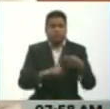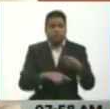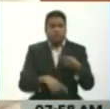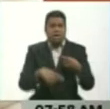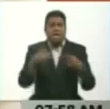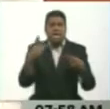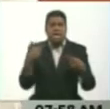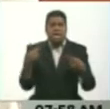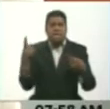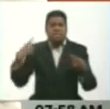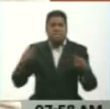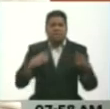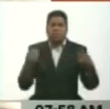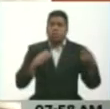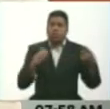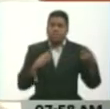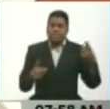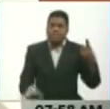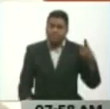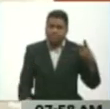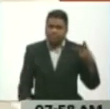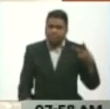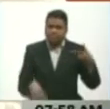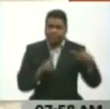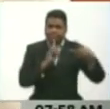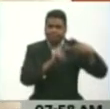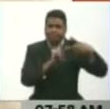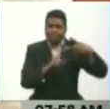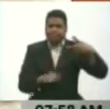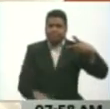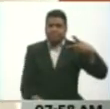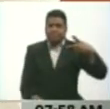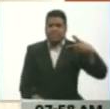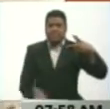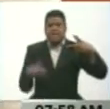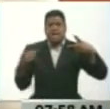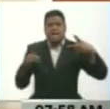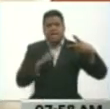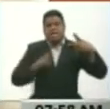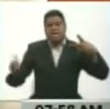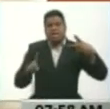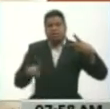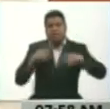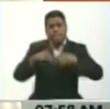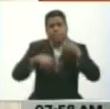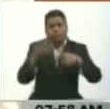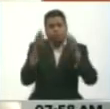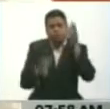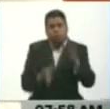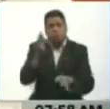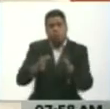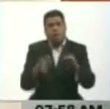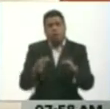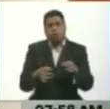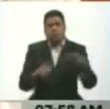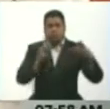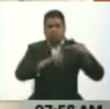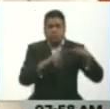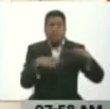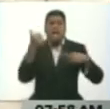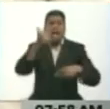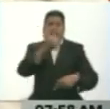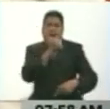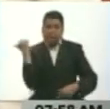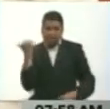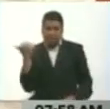¿verdad? El derecho al debido proceso, el derecho a la información. Ese gobierno, por eso es que el señor